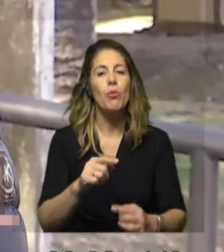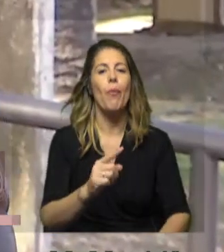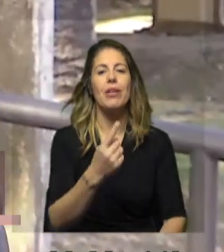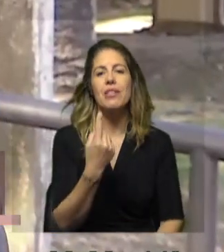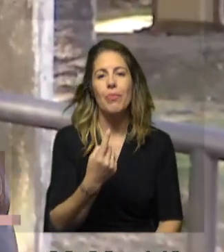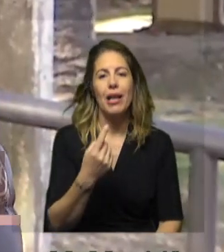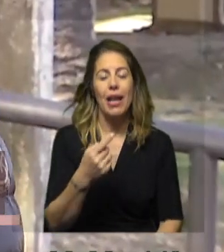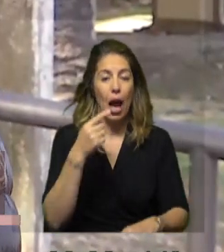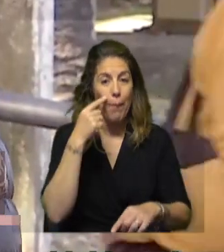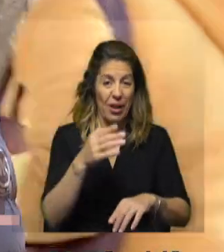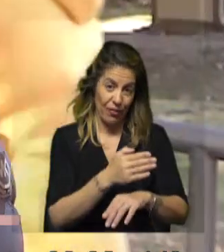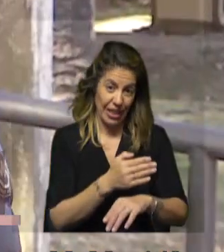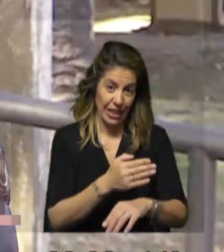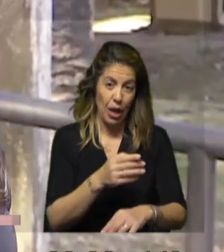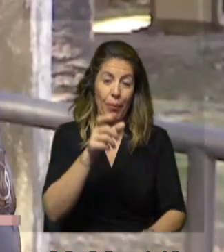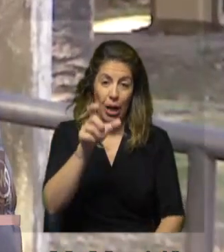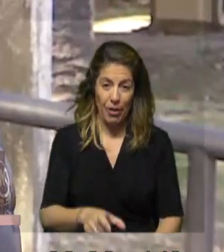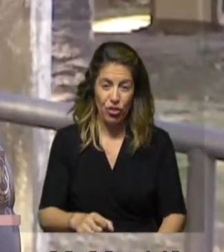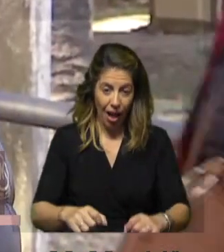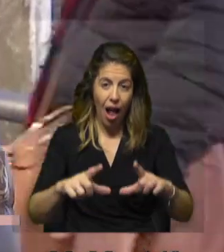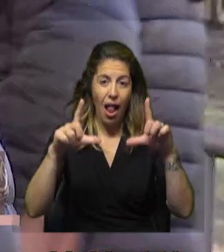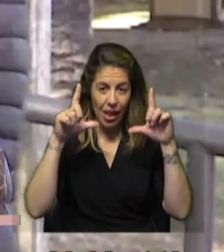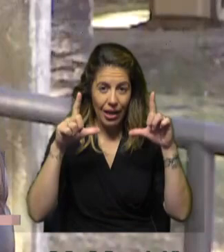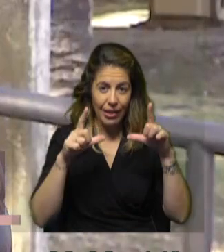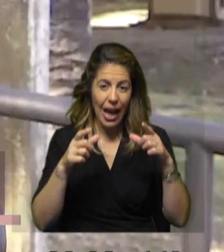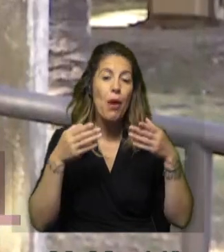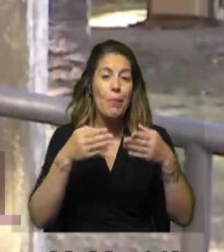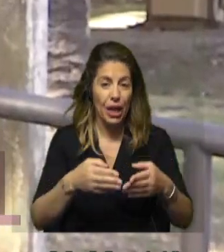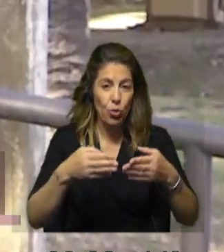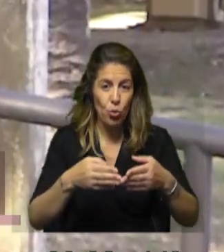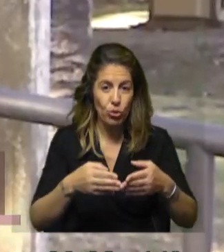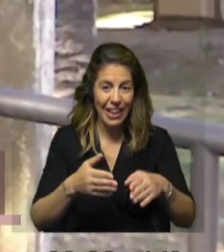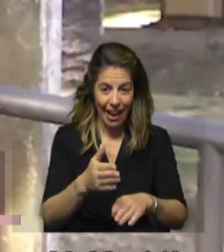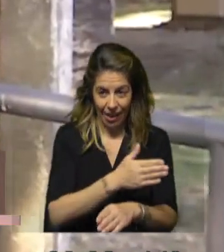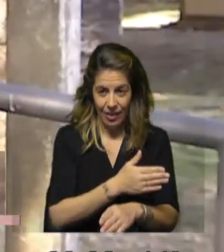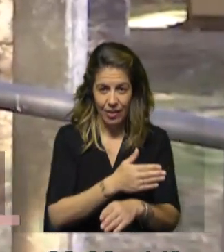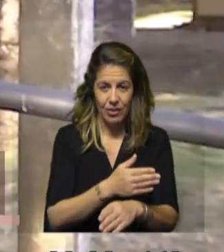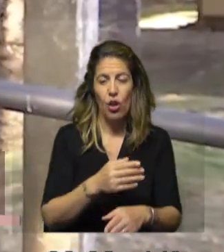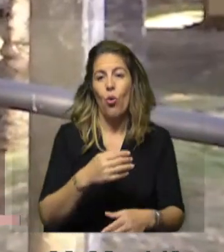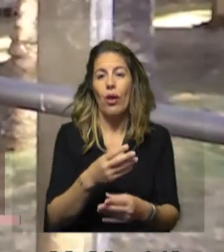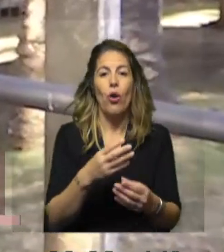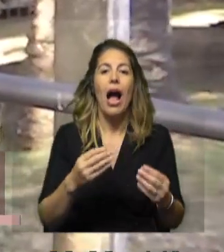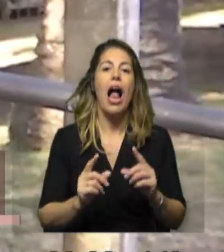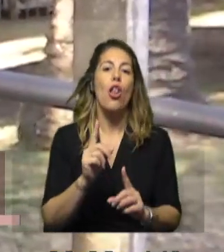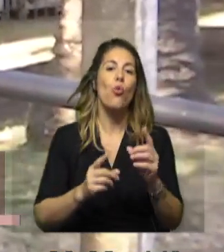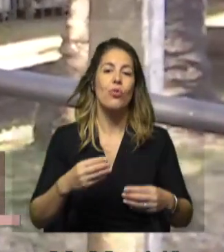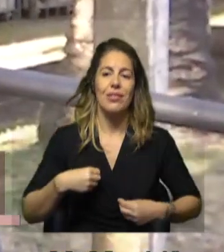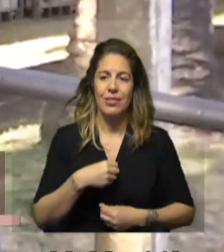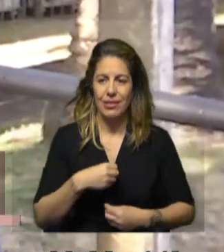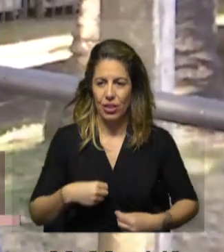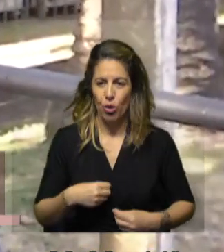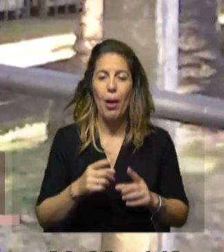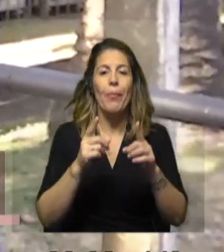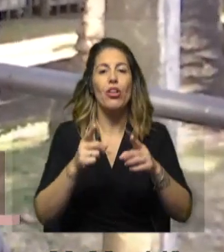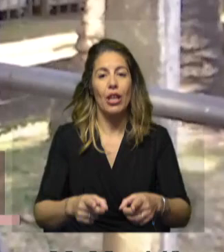a prevenir para que la gente esté alerta y consulte en forma precoz cuando tiene estos síntomas, pero